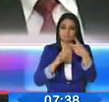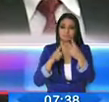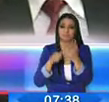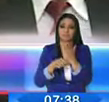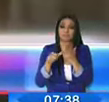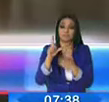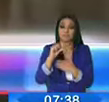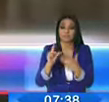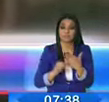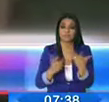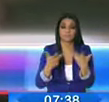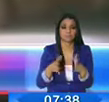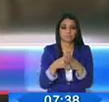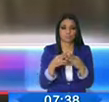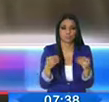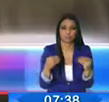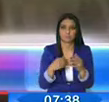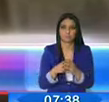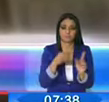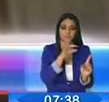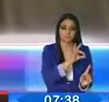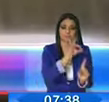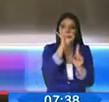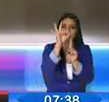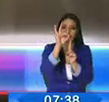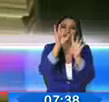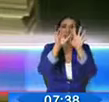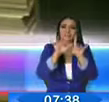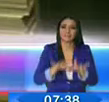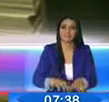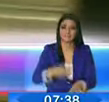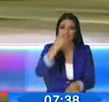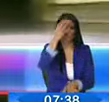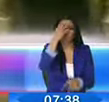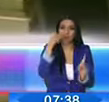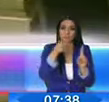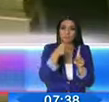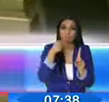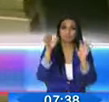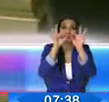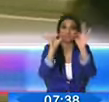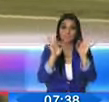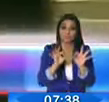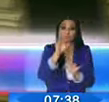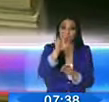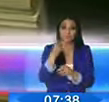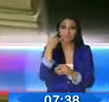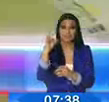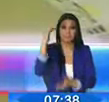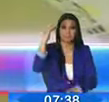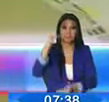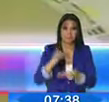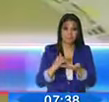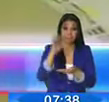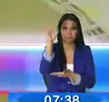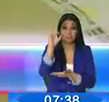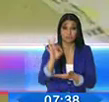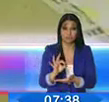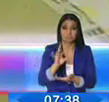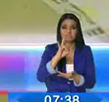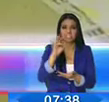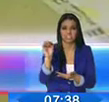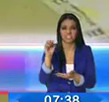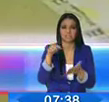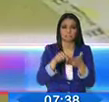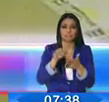solucionado según el secretario de educación superior augusto barrera la reducción del presupuesto 2017 es de 70.5 millones de